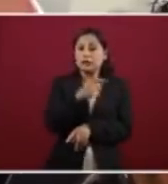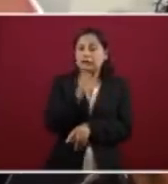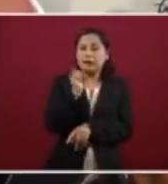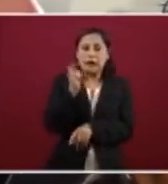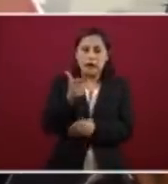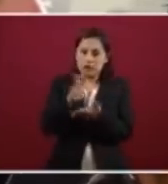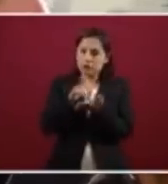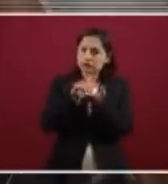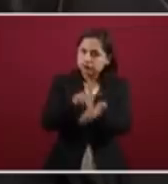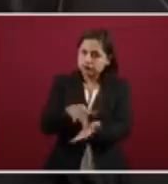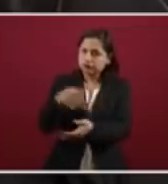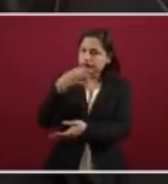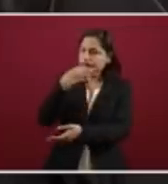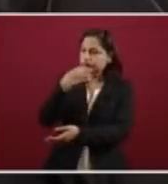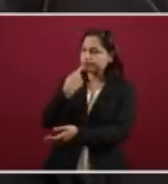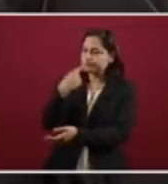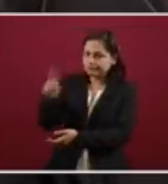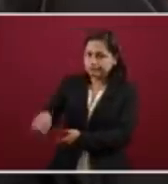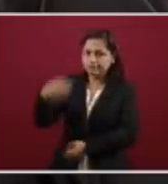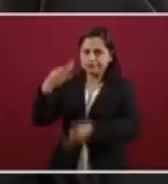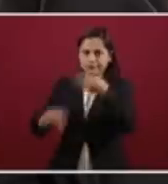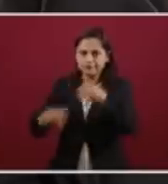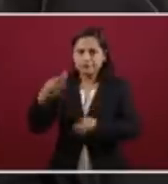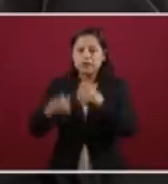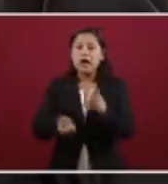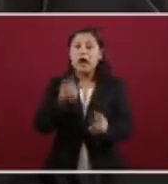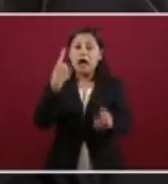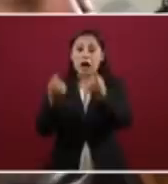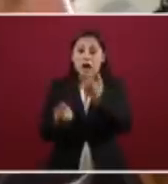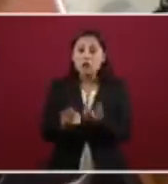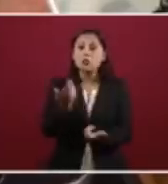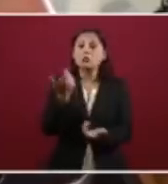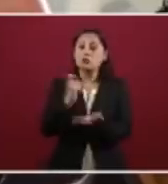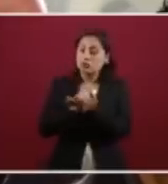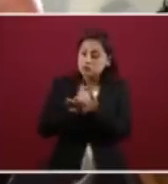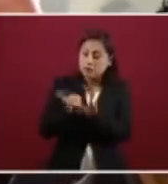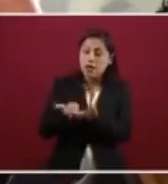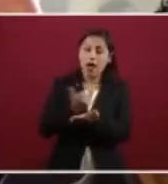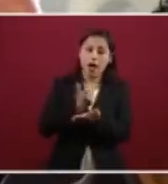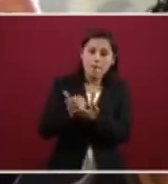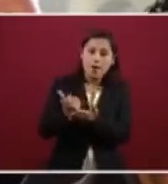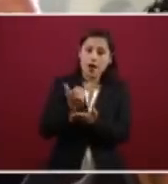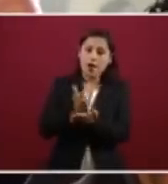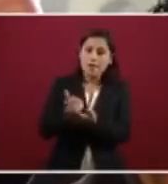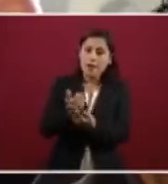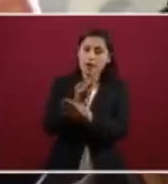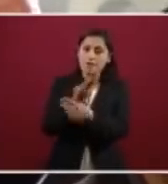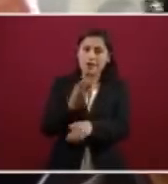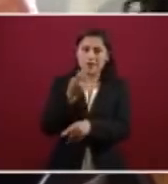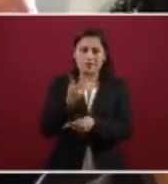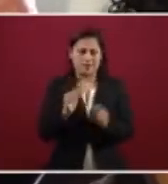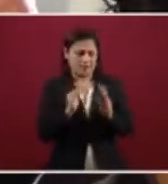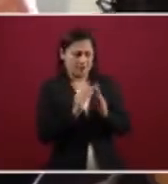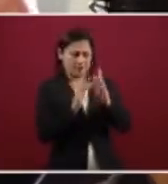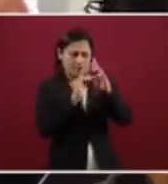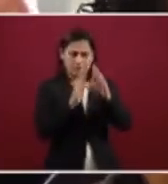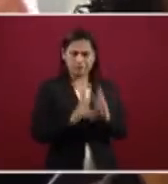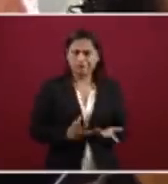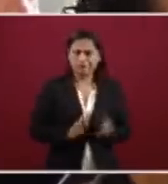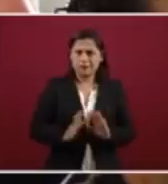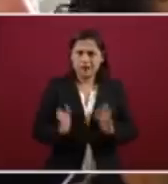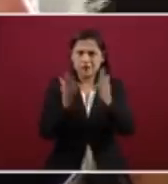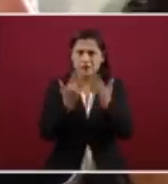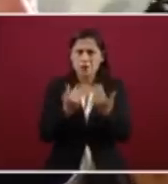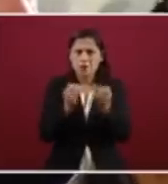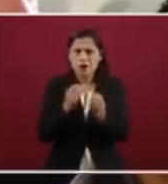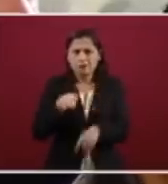se están todavía pagando y son inhabitables para quienes todavía siguen teniendo estas deudas con los bancos o con las inmobiliarias. También nos gustaría saber